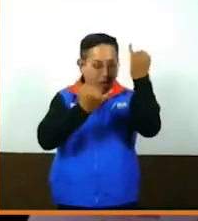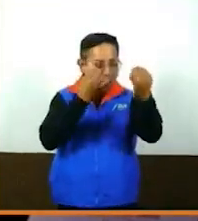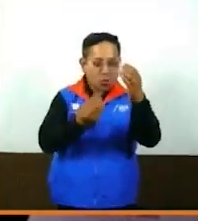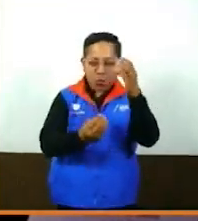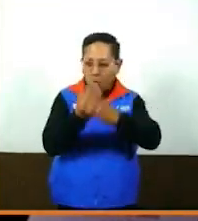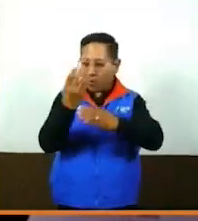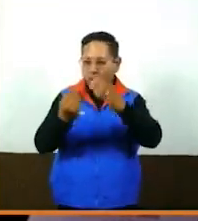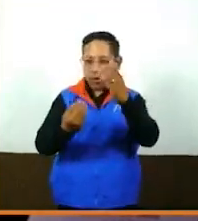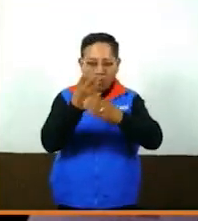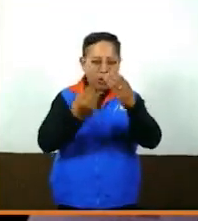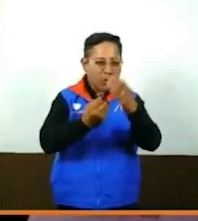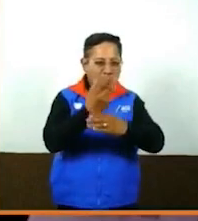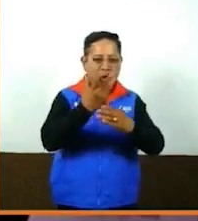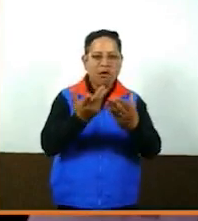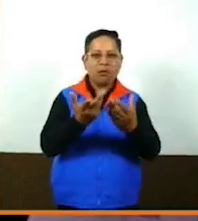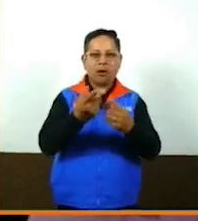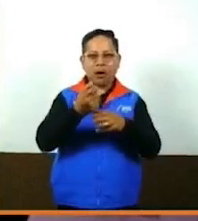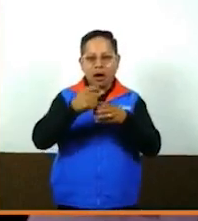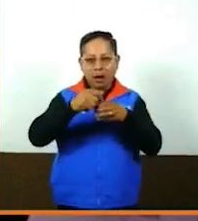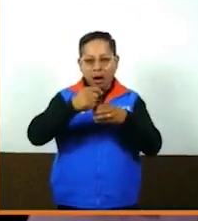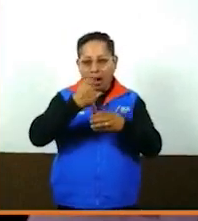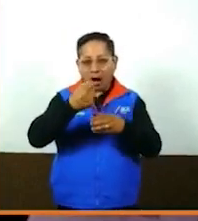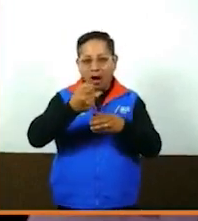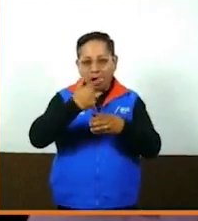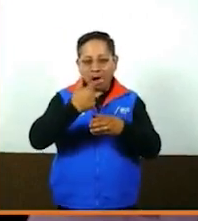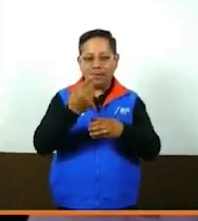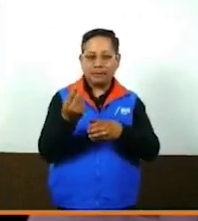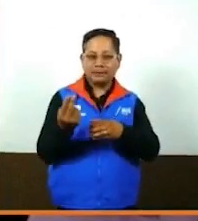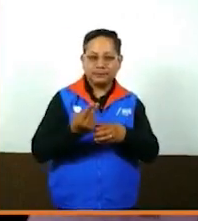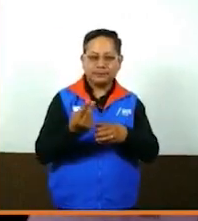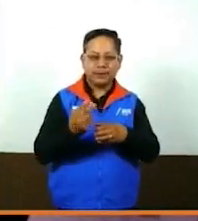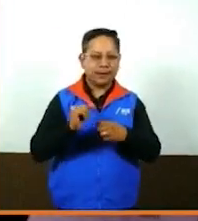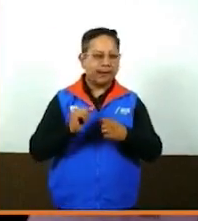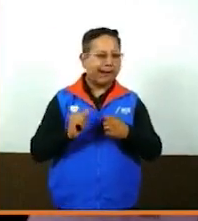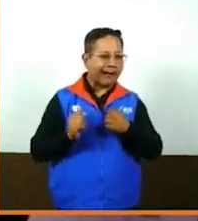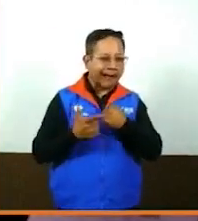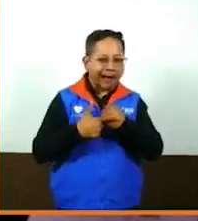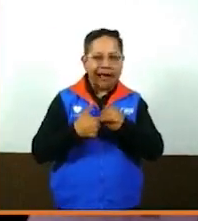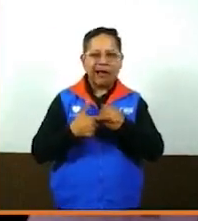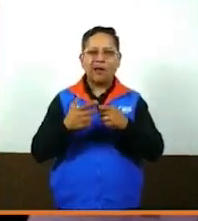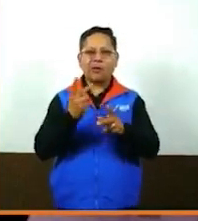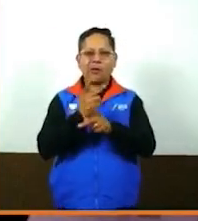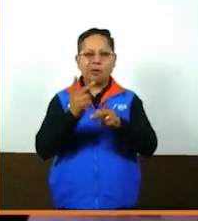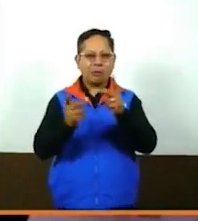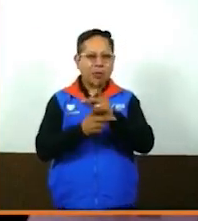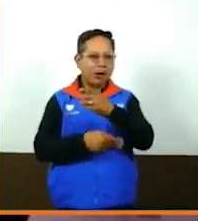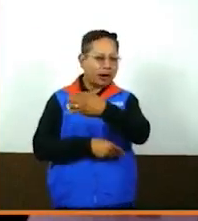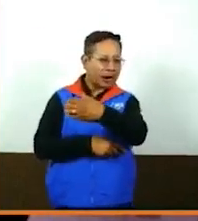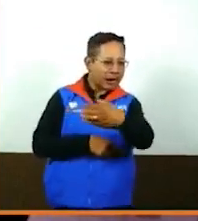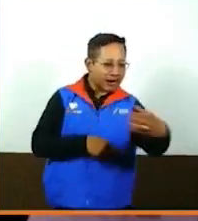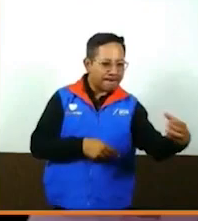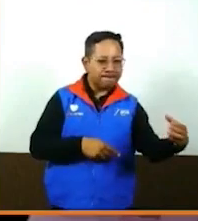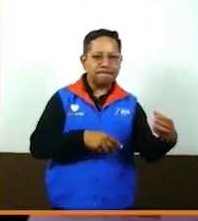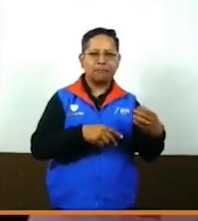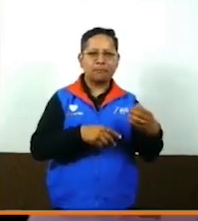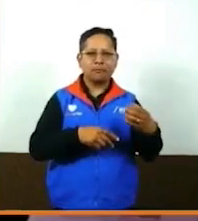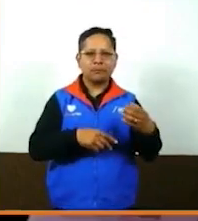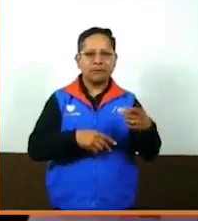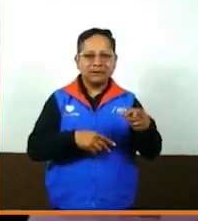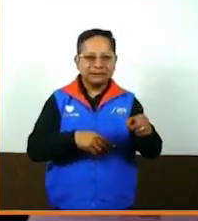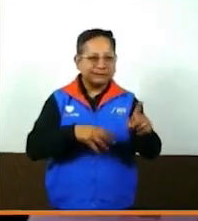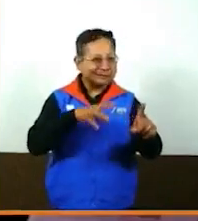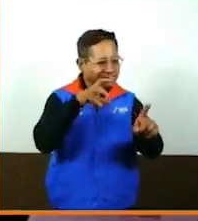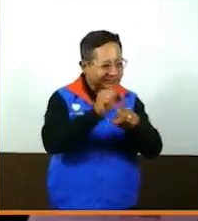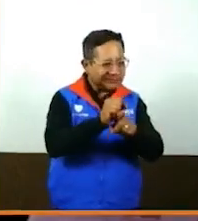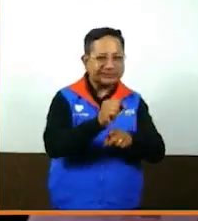estamos innovando en medicamentos, si no estamos innovando en productos para el campo, no vamos a triunfar nunca, esa es la